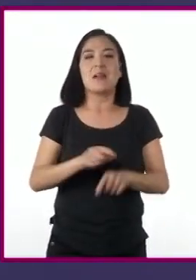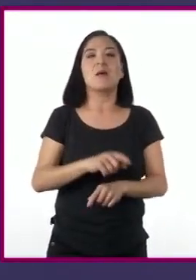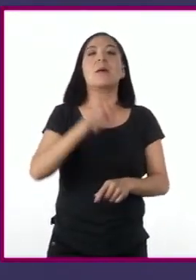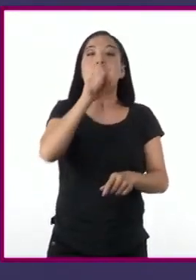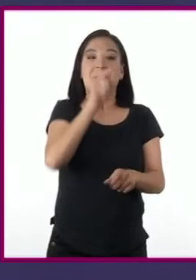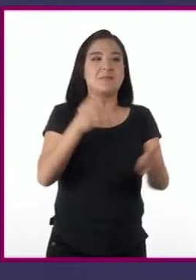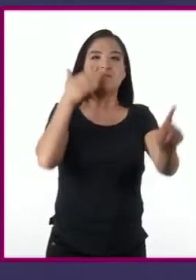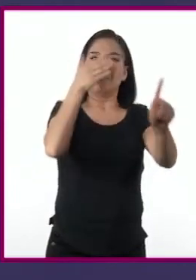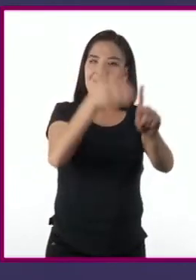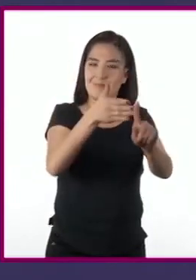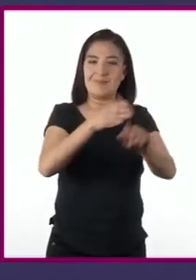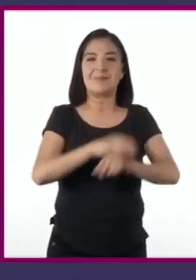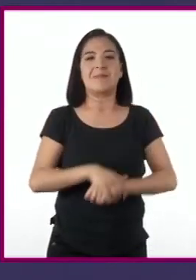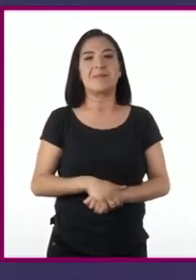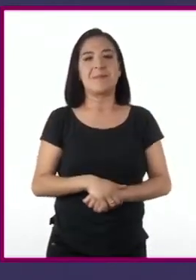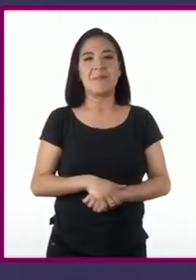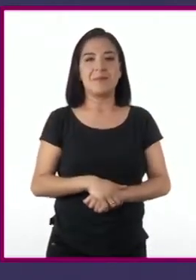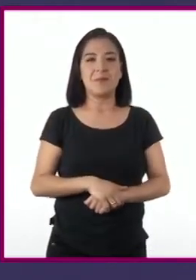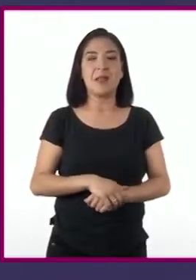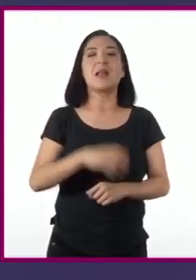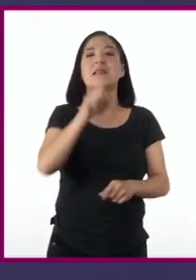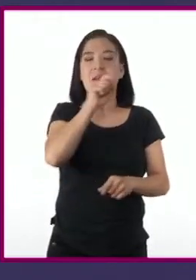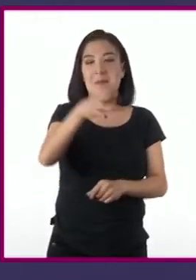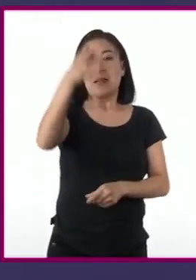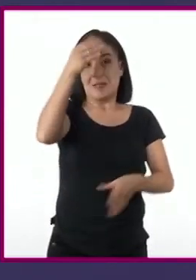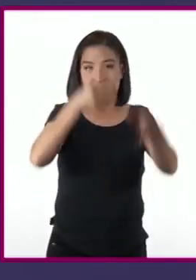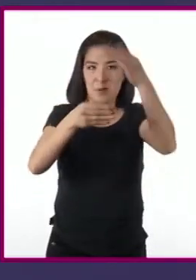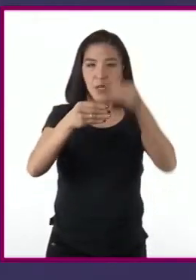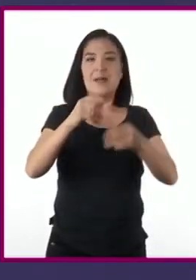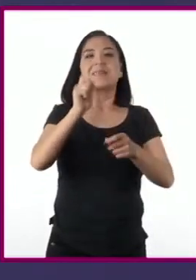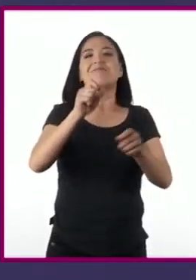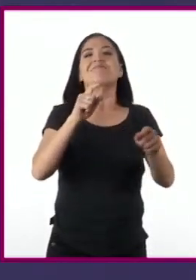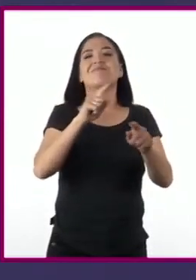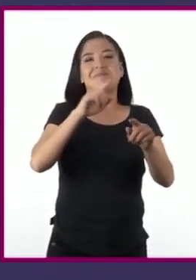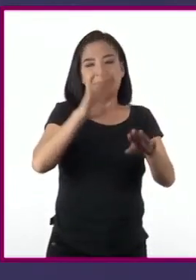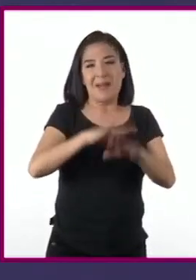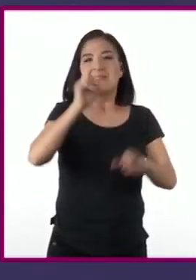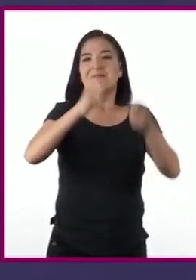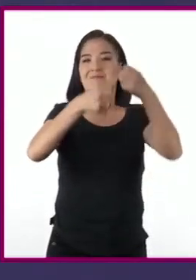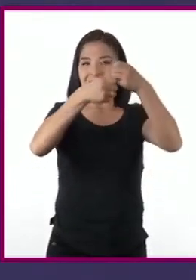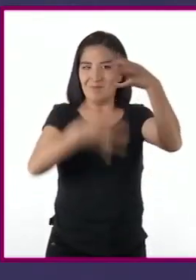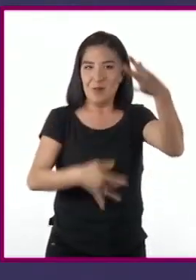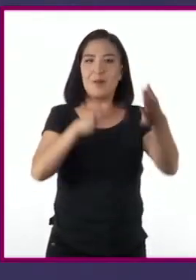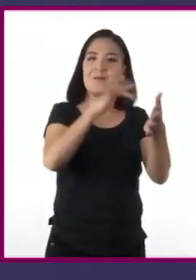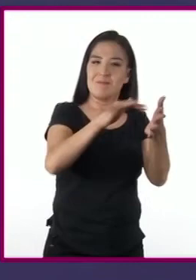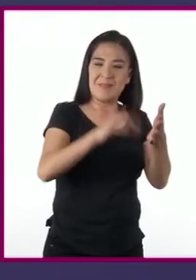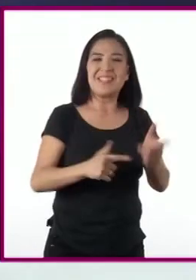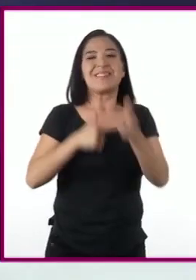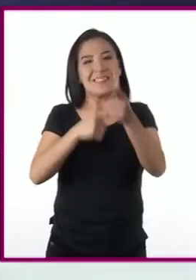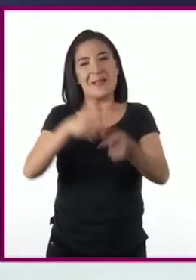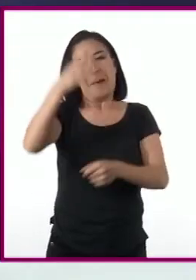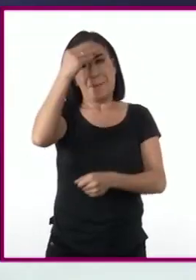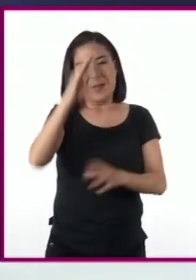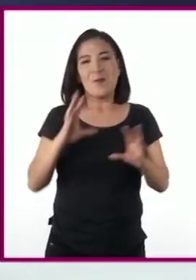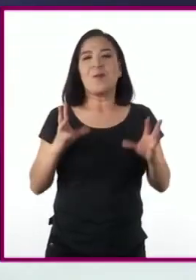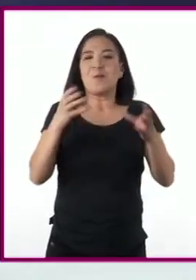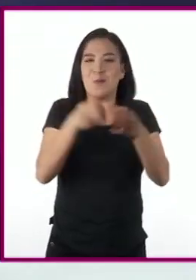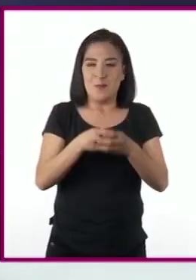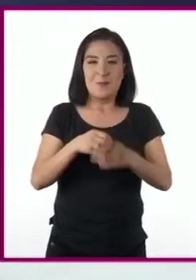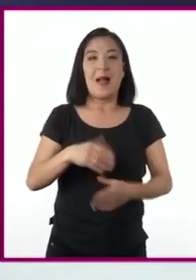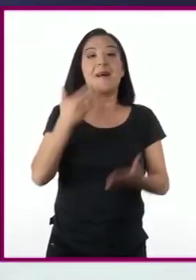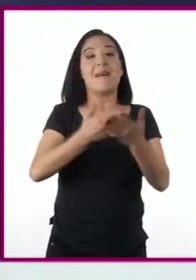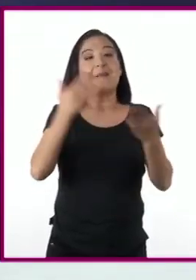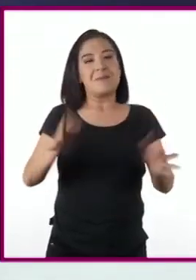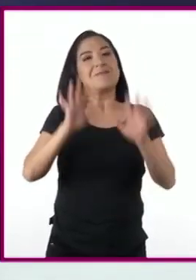tema. Hemos aprendido más sobre los textos. Sigamos aprendiendo juntos. Ahora